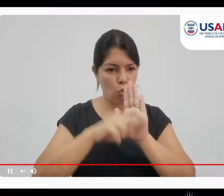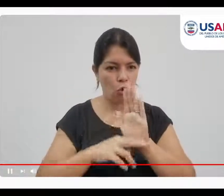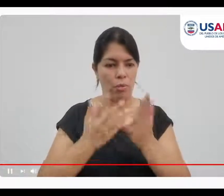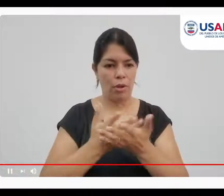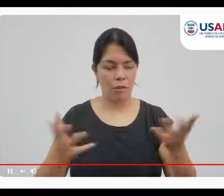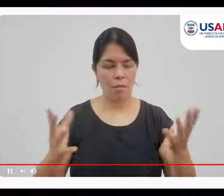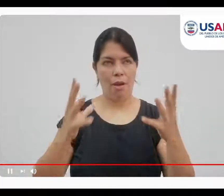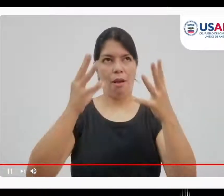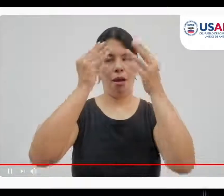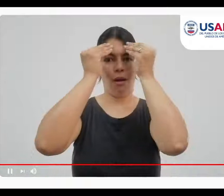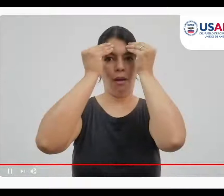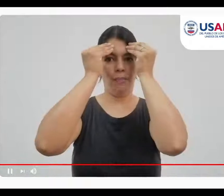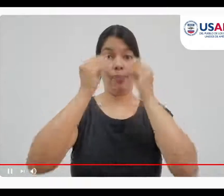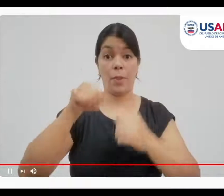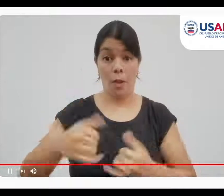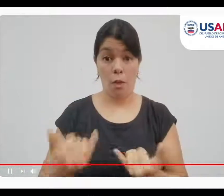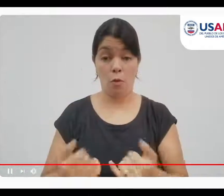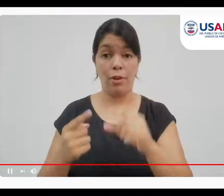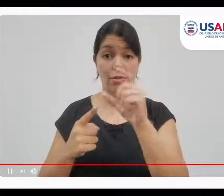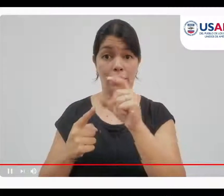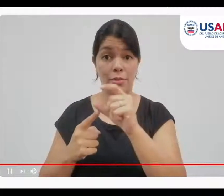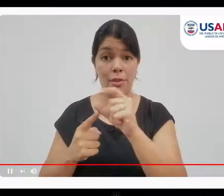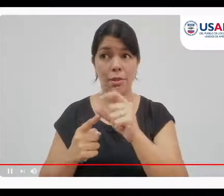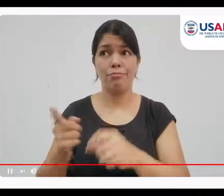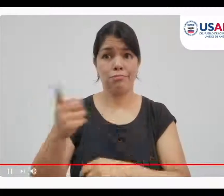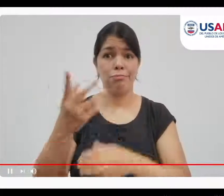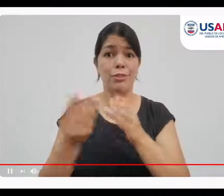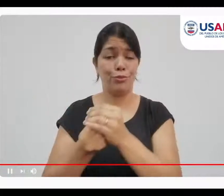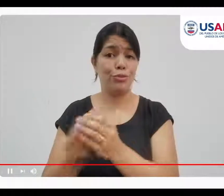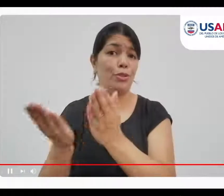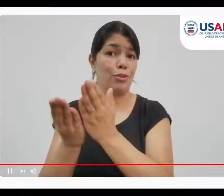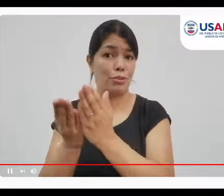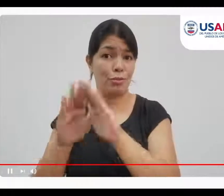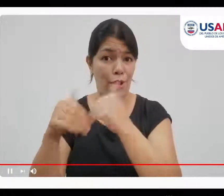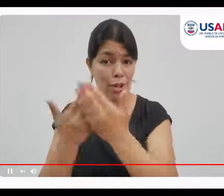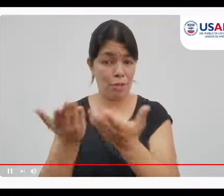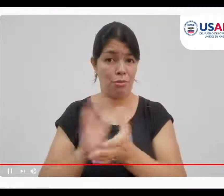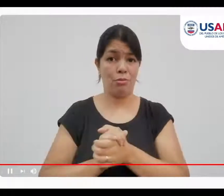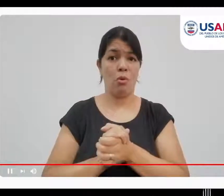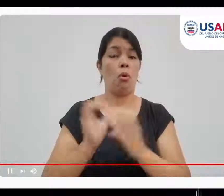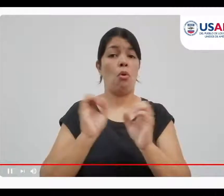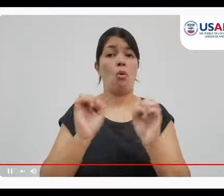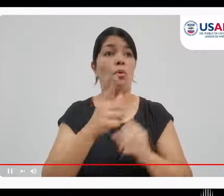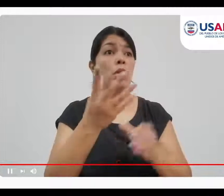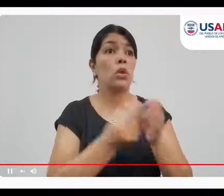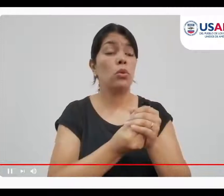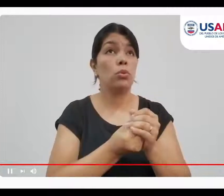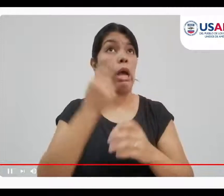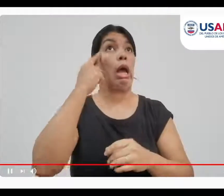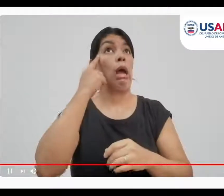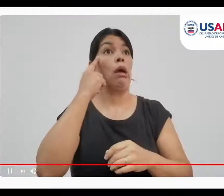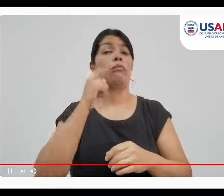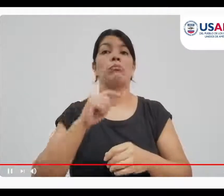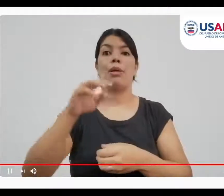cualquiera habla de inclusión en instituciones educativas, ya cualquiera habla de inclusión cuando van a hacer